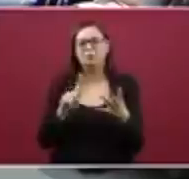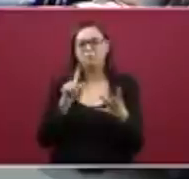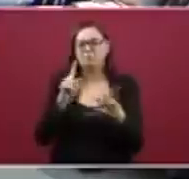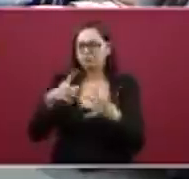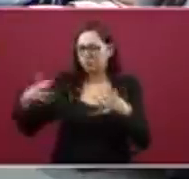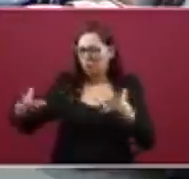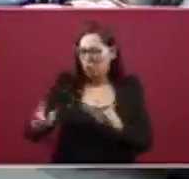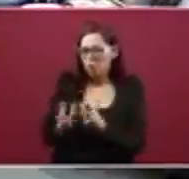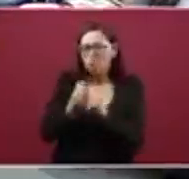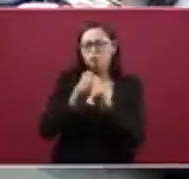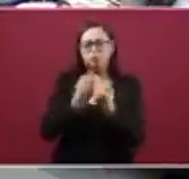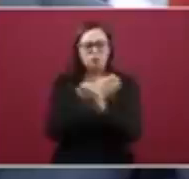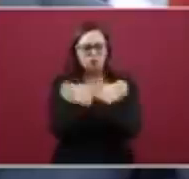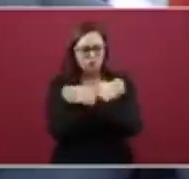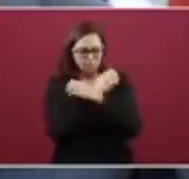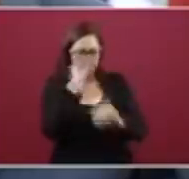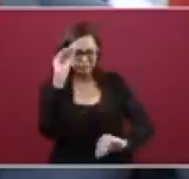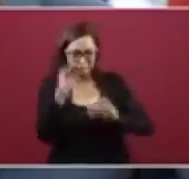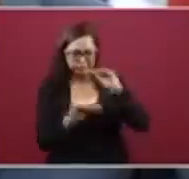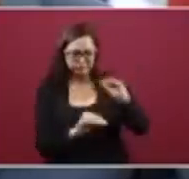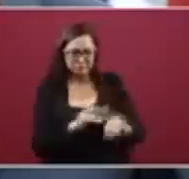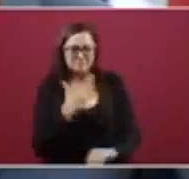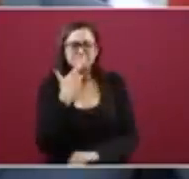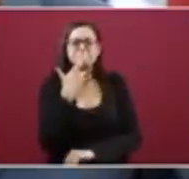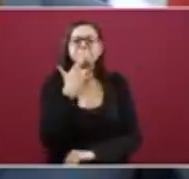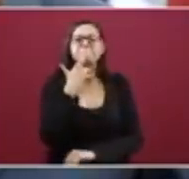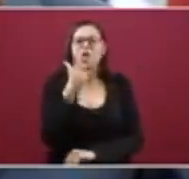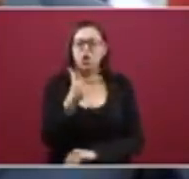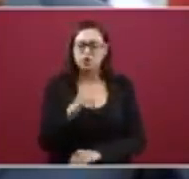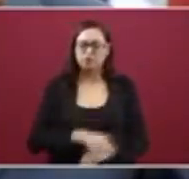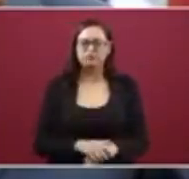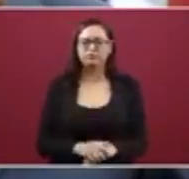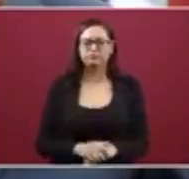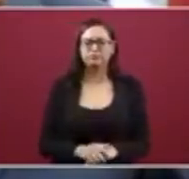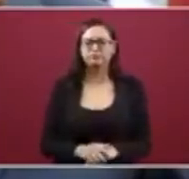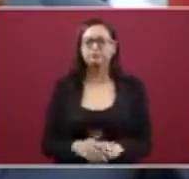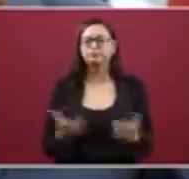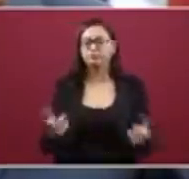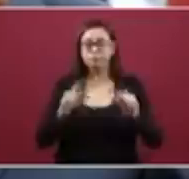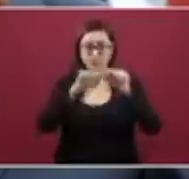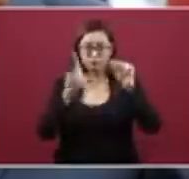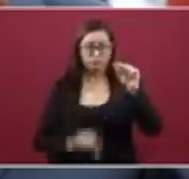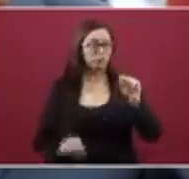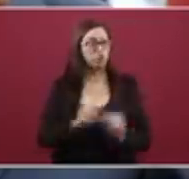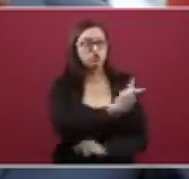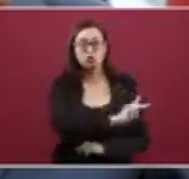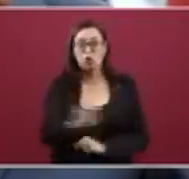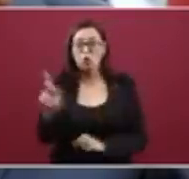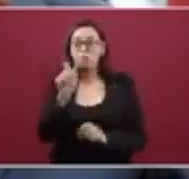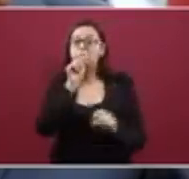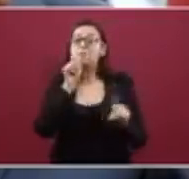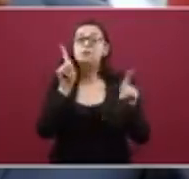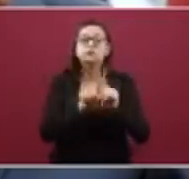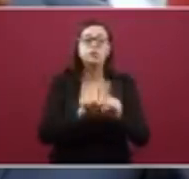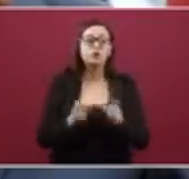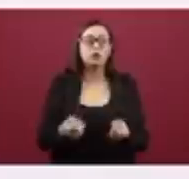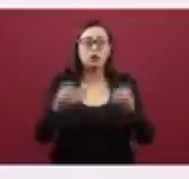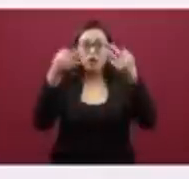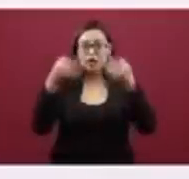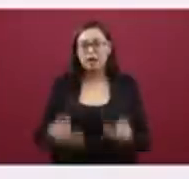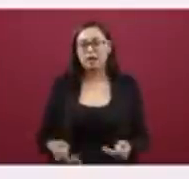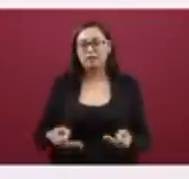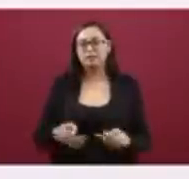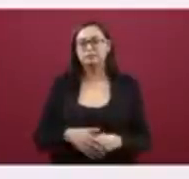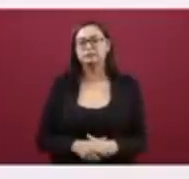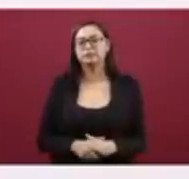la educación en cobertura y en calidad están en proceso